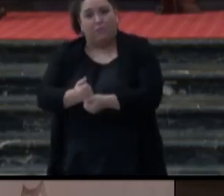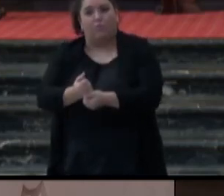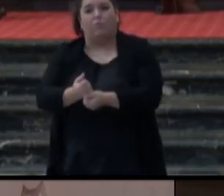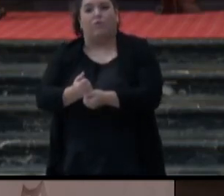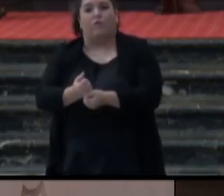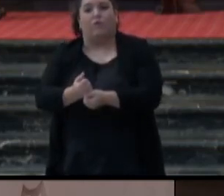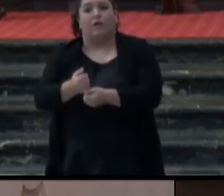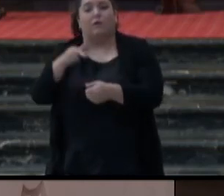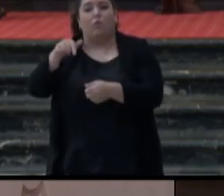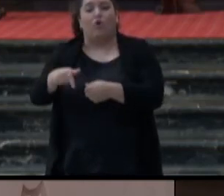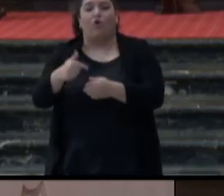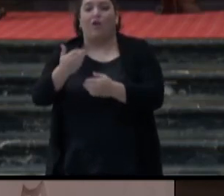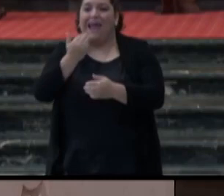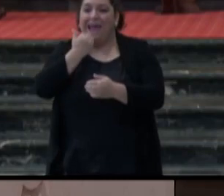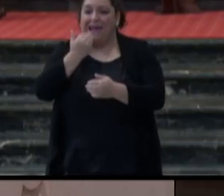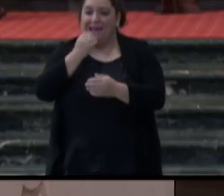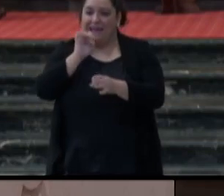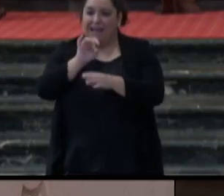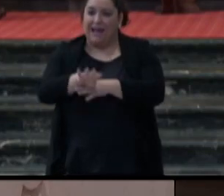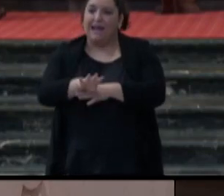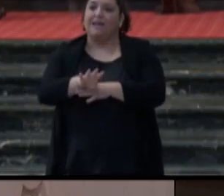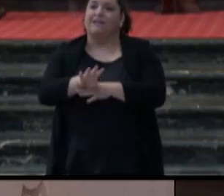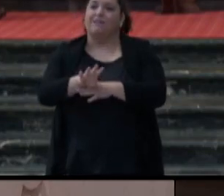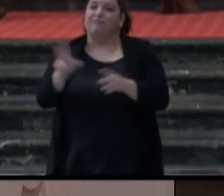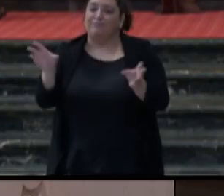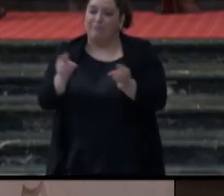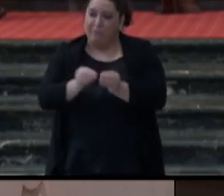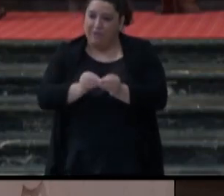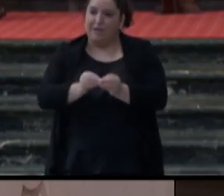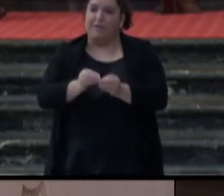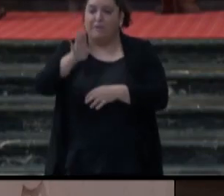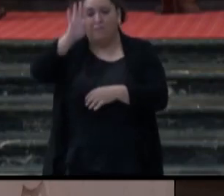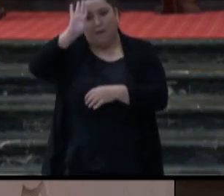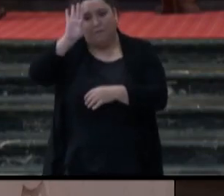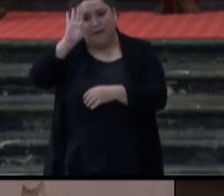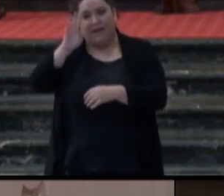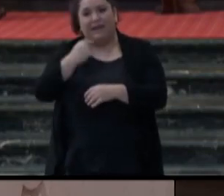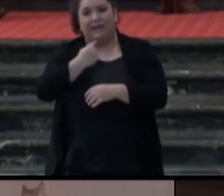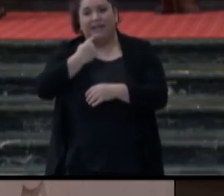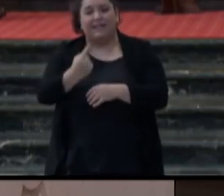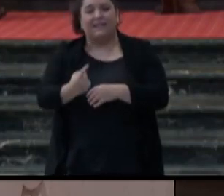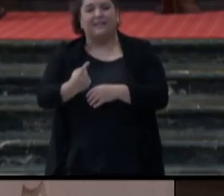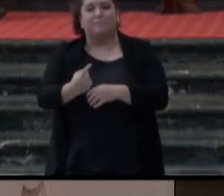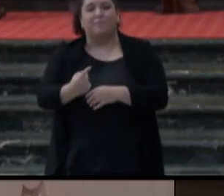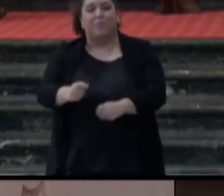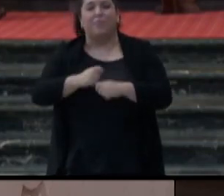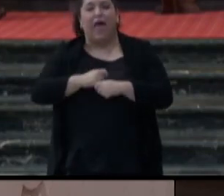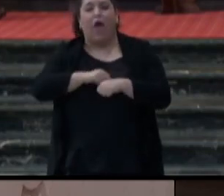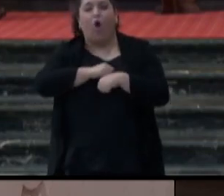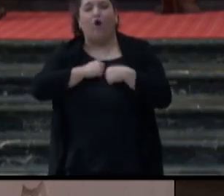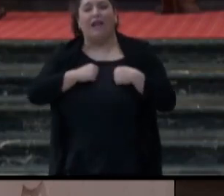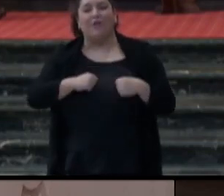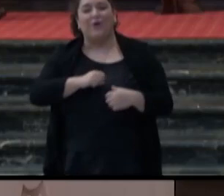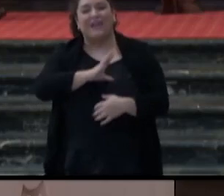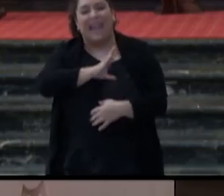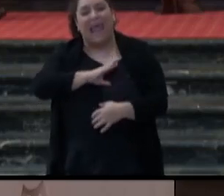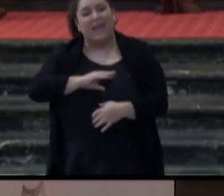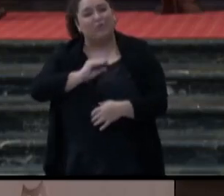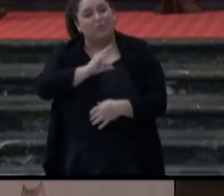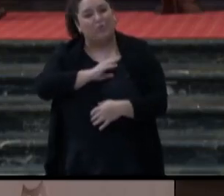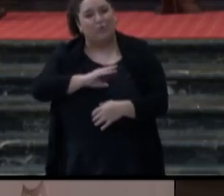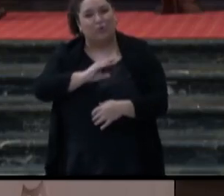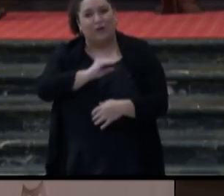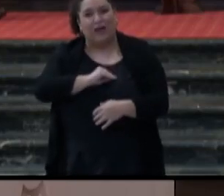esta carta que es breve del Papa Francisco y se le empapa el corazón de ternura en el amor a